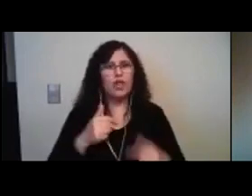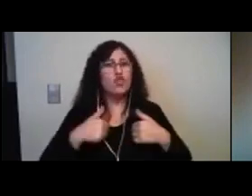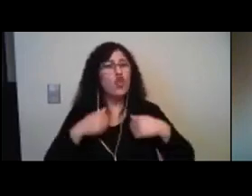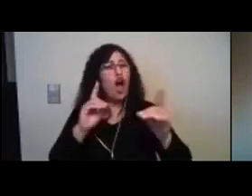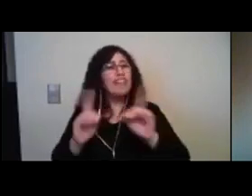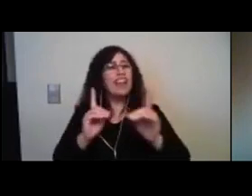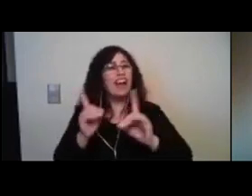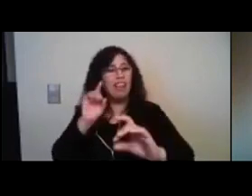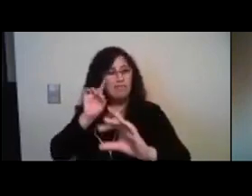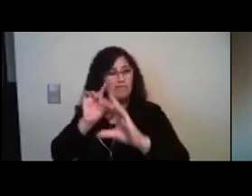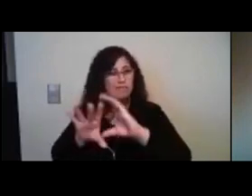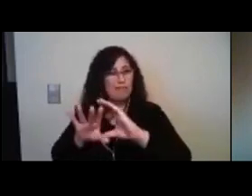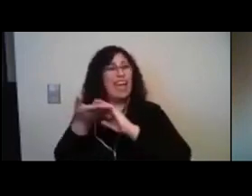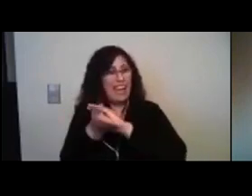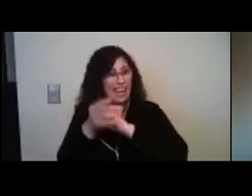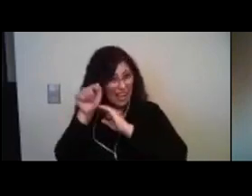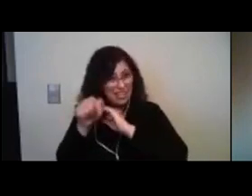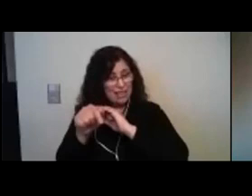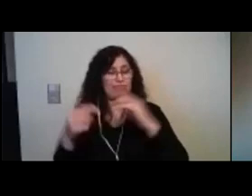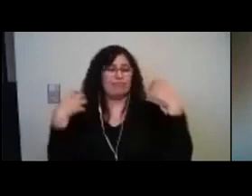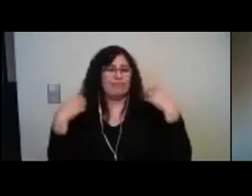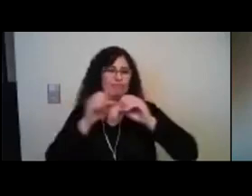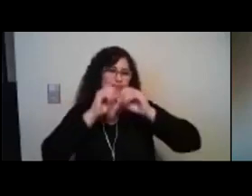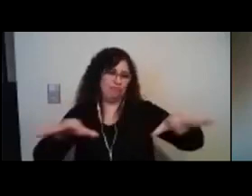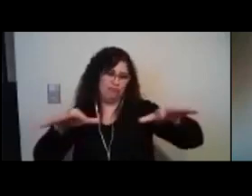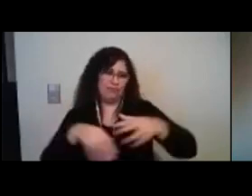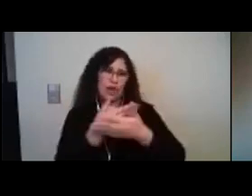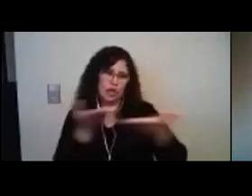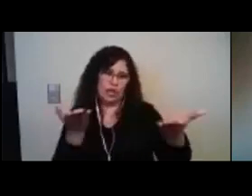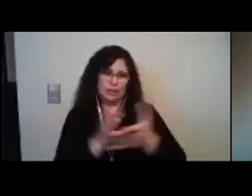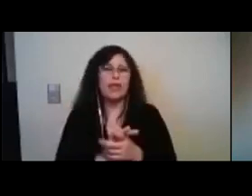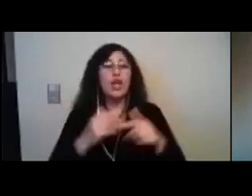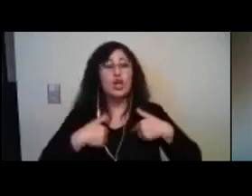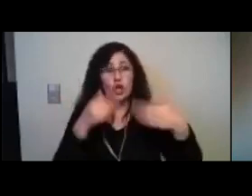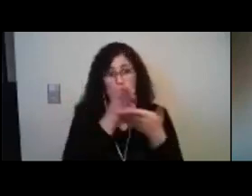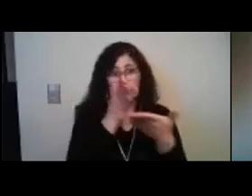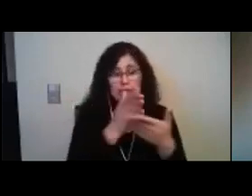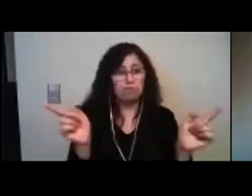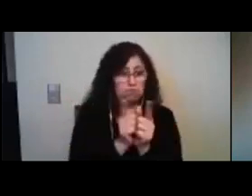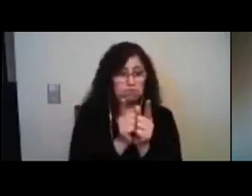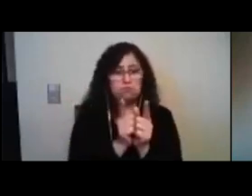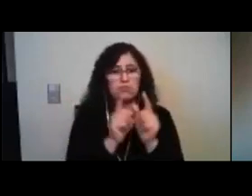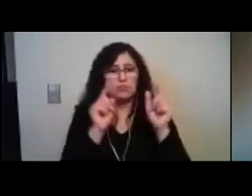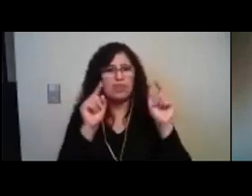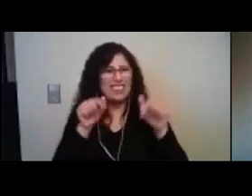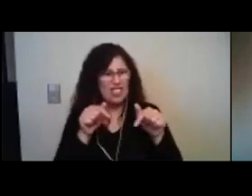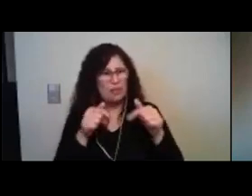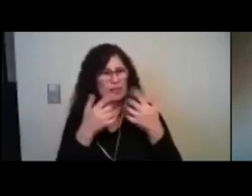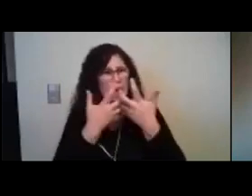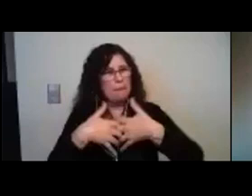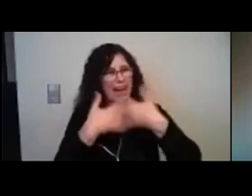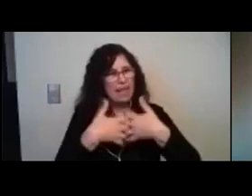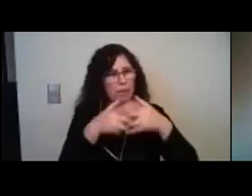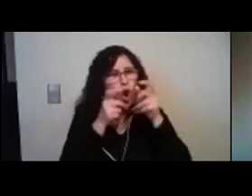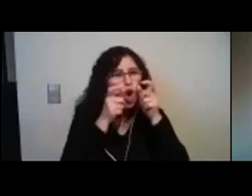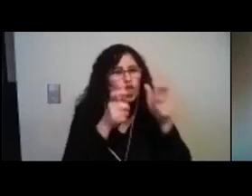que se los comparta, por favor, ¿ya? Y voy a hacer una clase breve sobre los mecanismos de control motor,